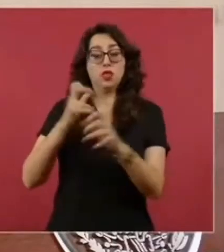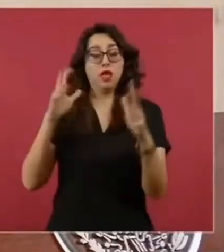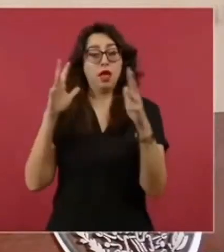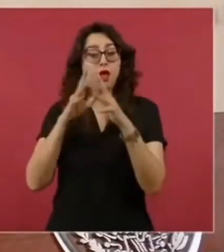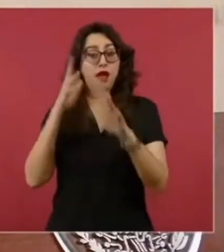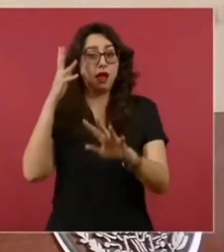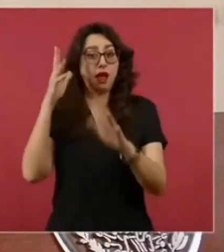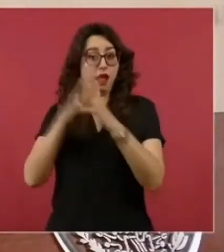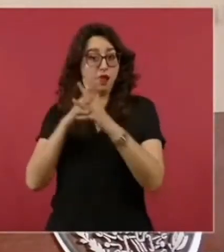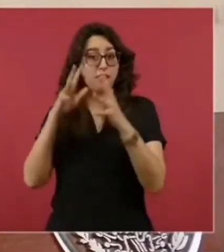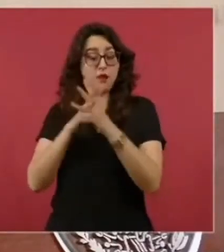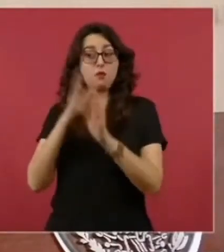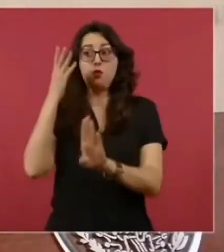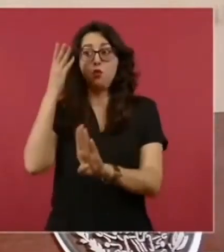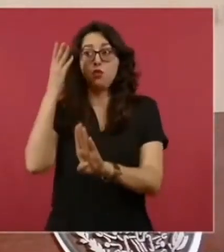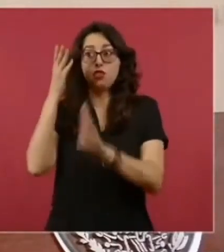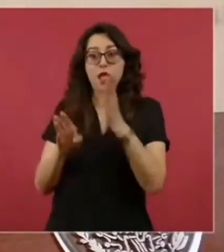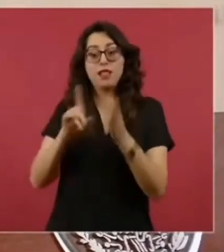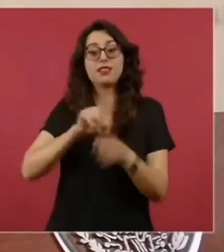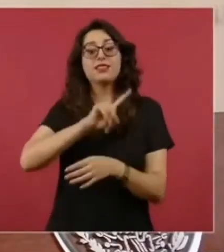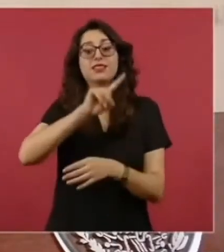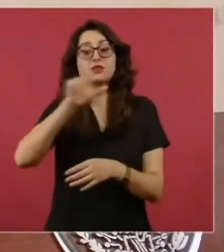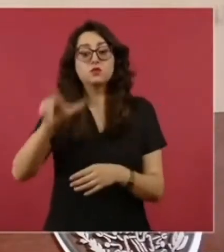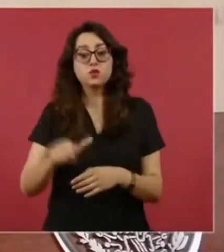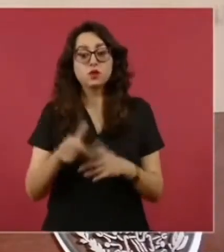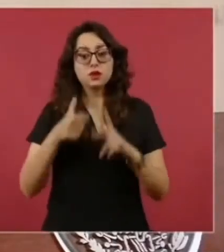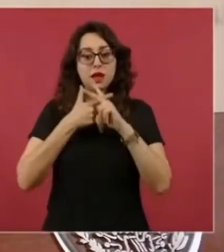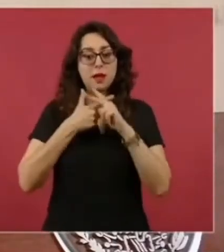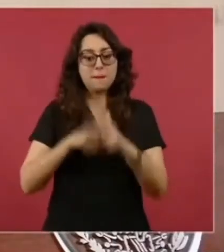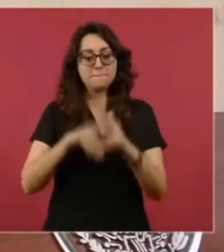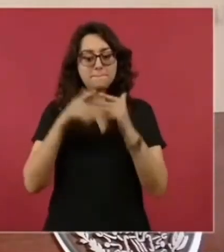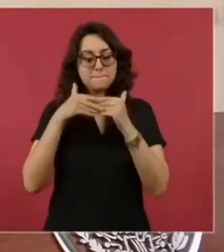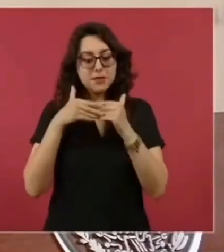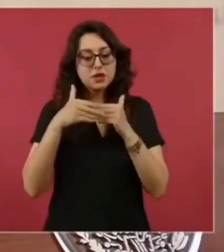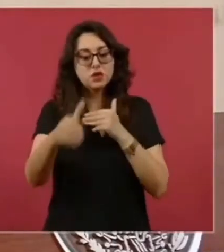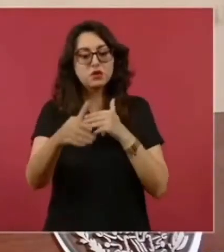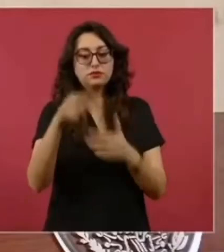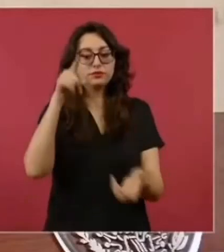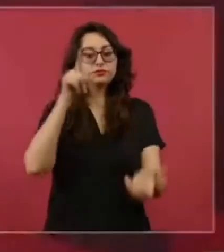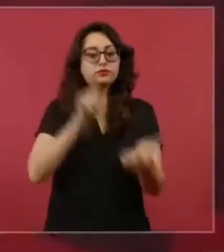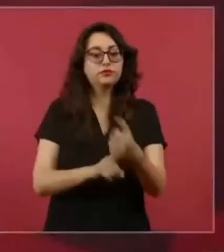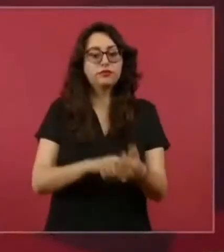Es una responsabilidad del Estado.